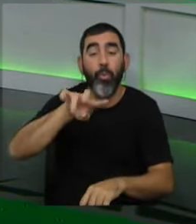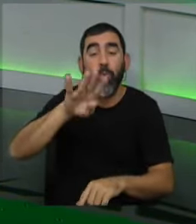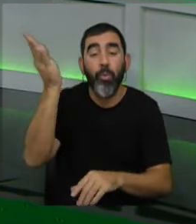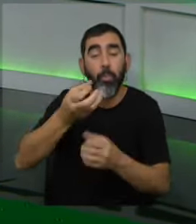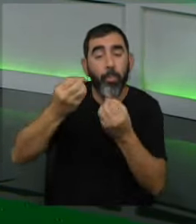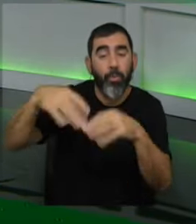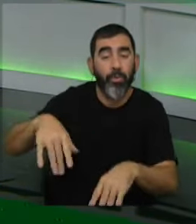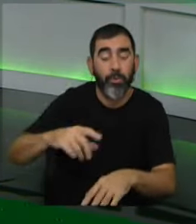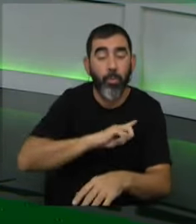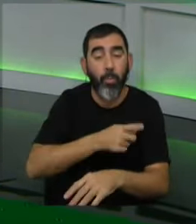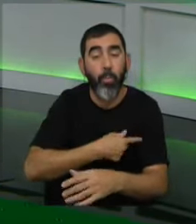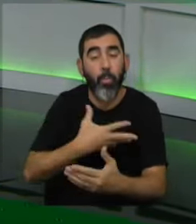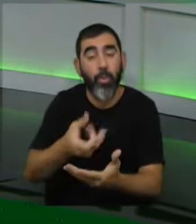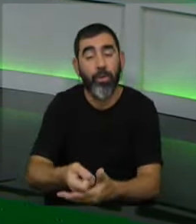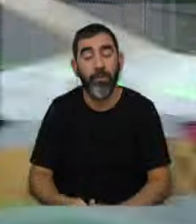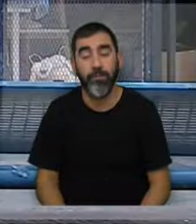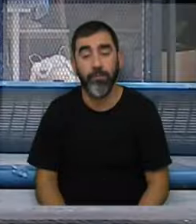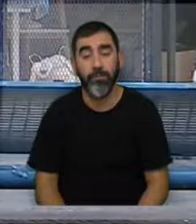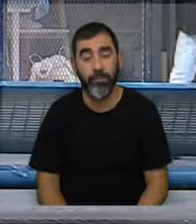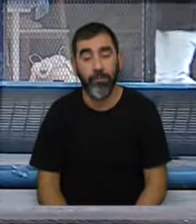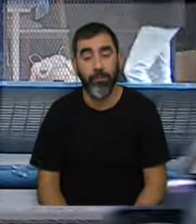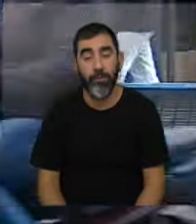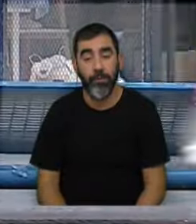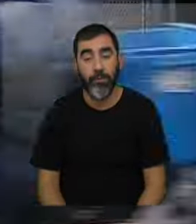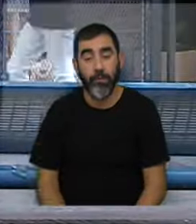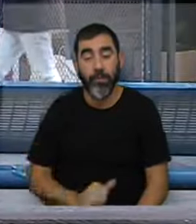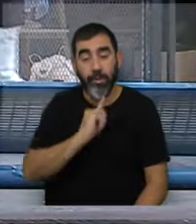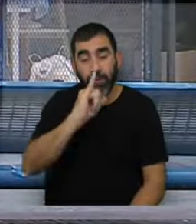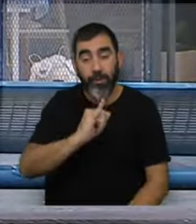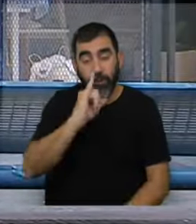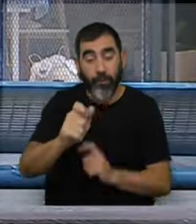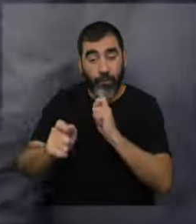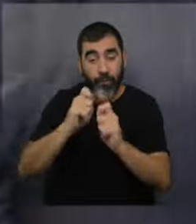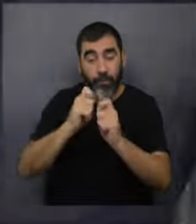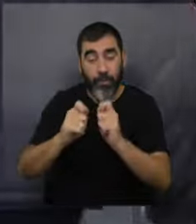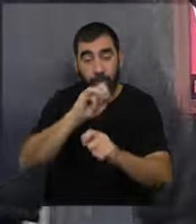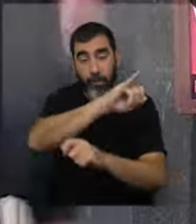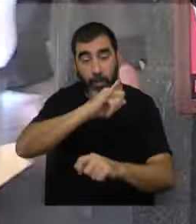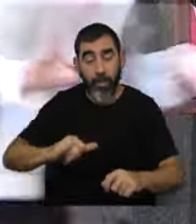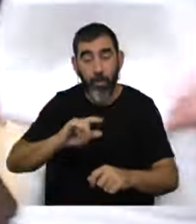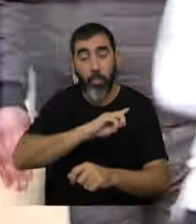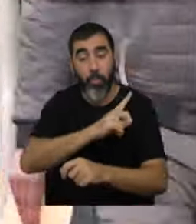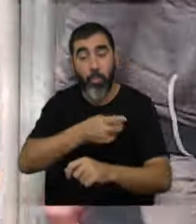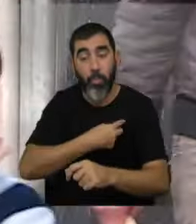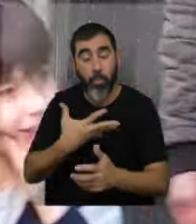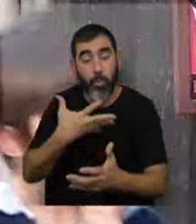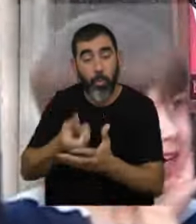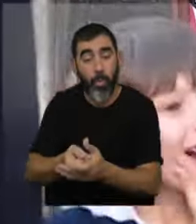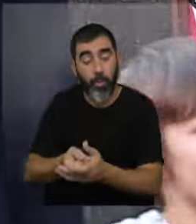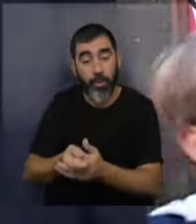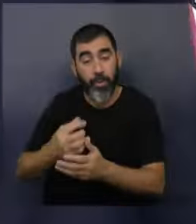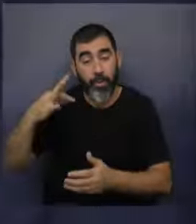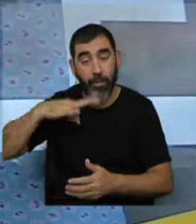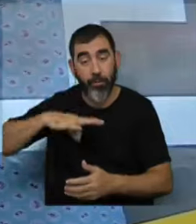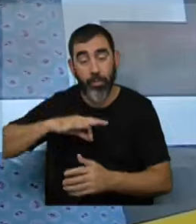por en el poder de compra de acuerdo con el informe de la consultora exante en promedio El poder adquisitivo del ingreso de los